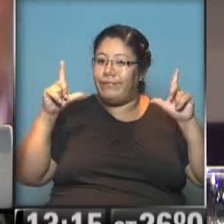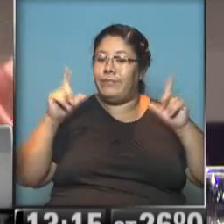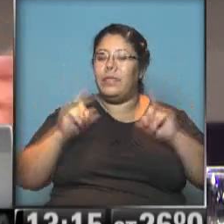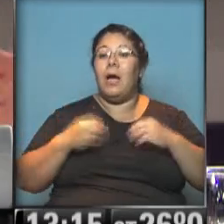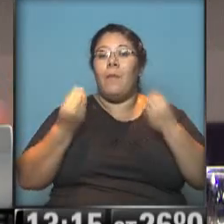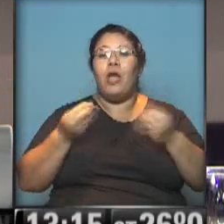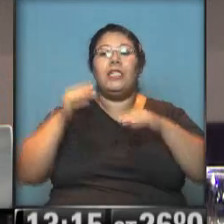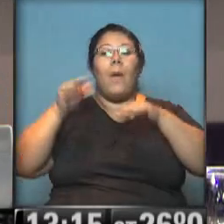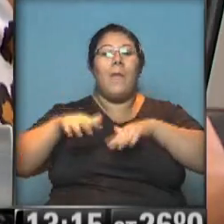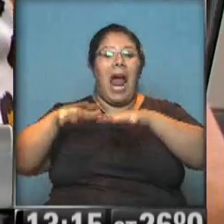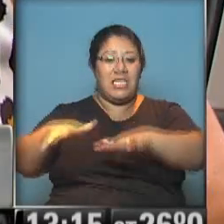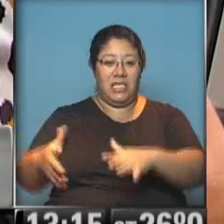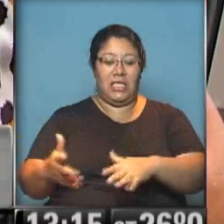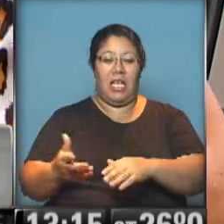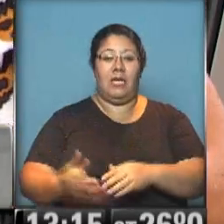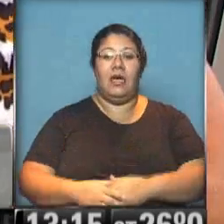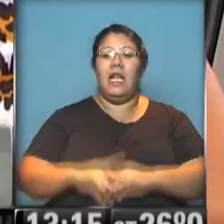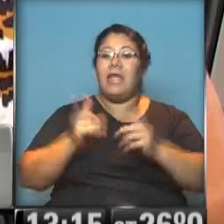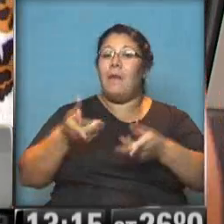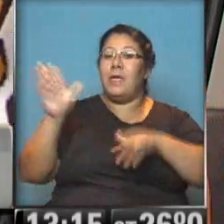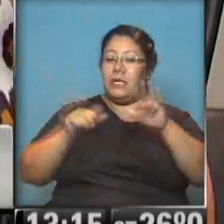hecho la llamada esa marcha se la ha convocado también emilio gracias